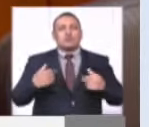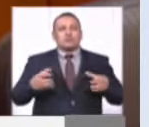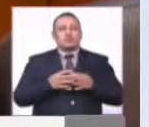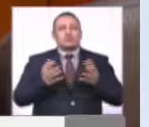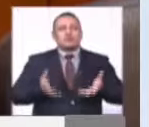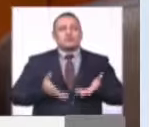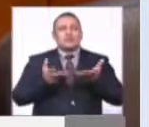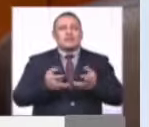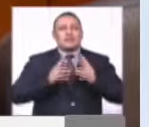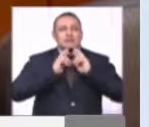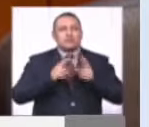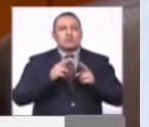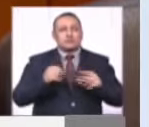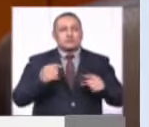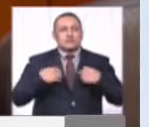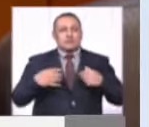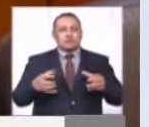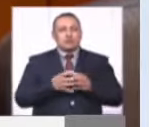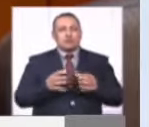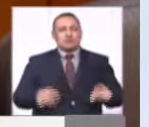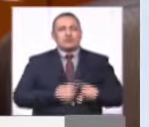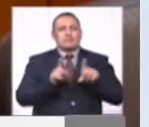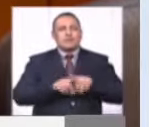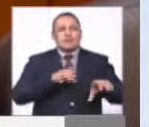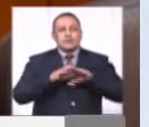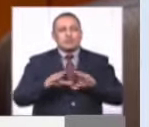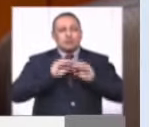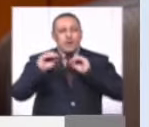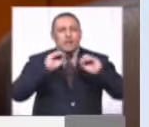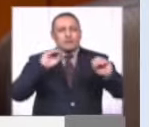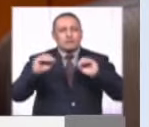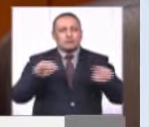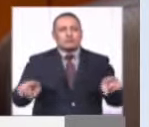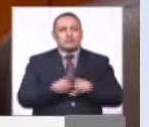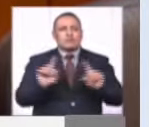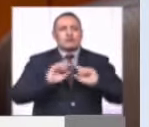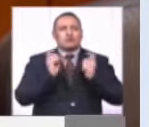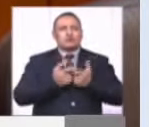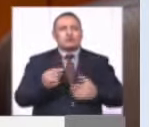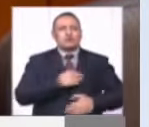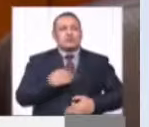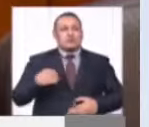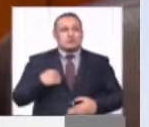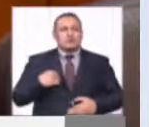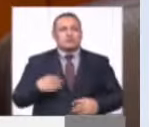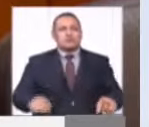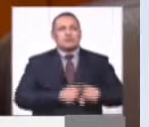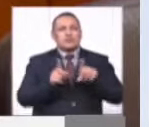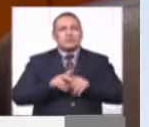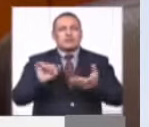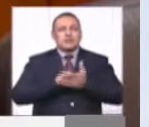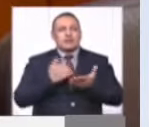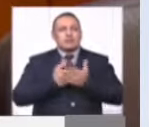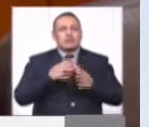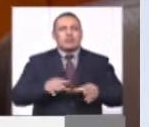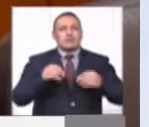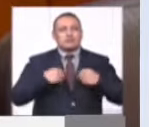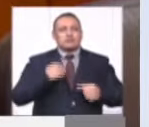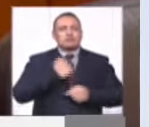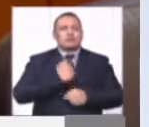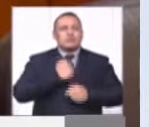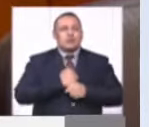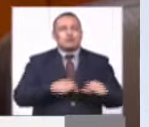darle la respuesta. Desde acá hacemos un llamado al Consejo de Ministros en pleno para que se tomen las